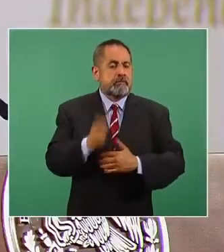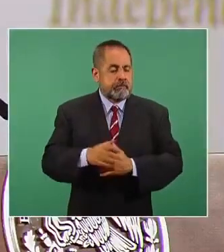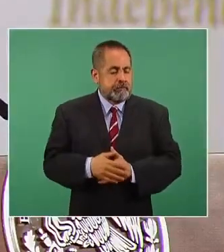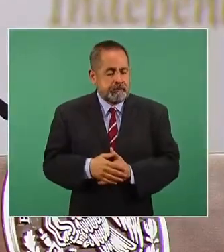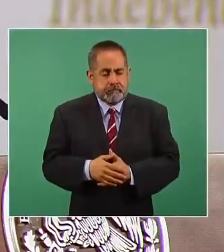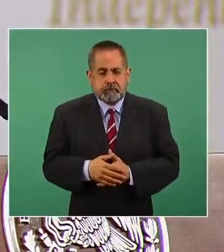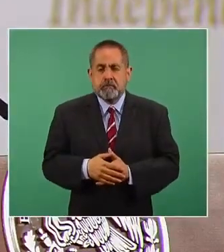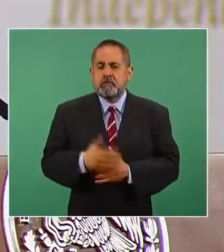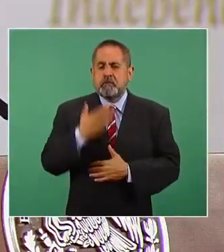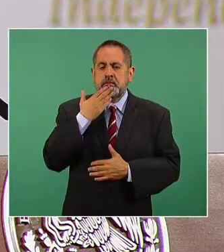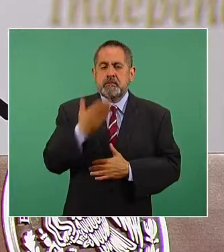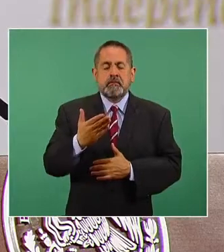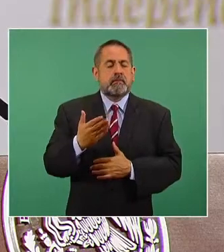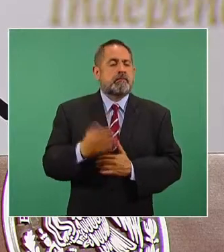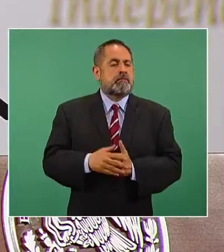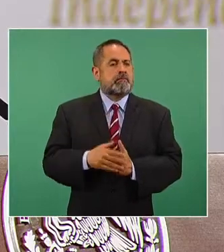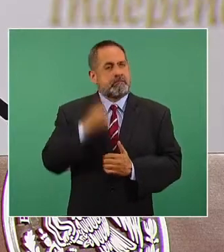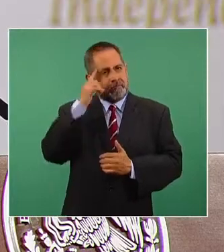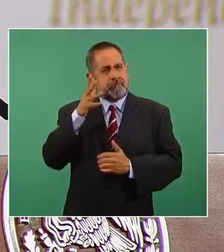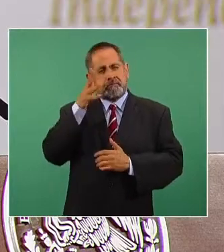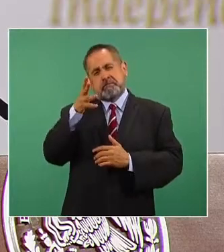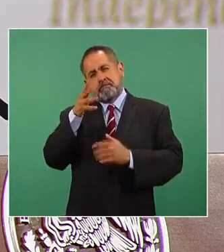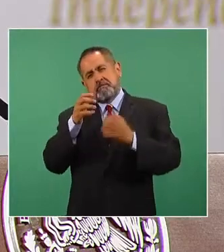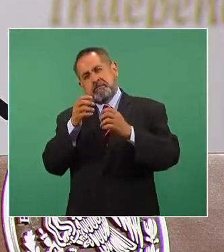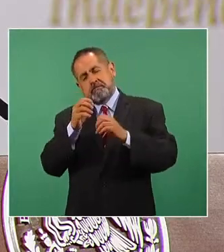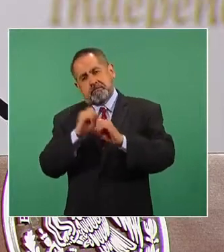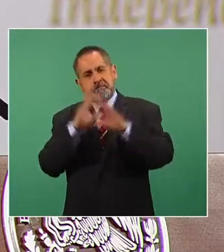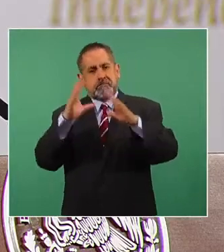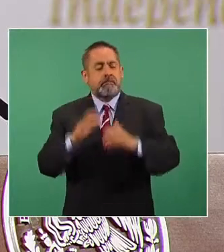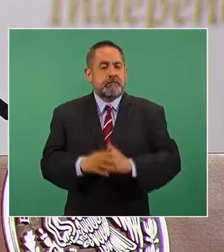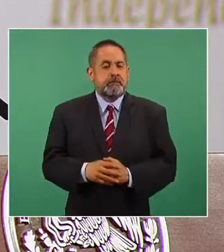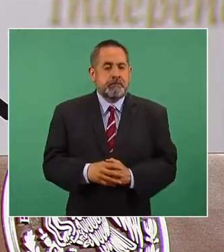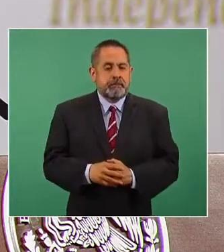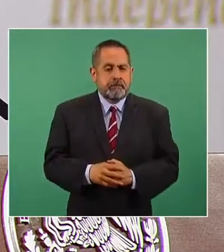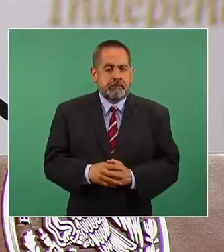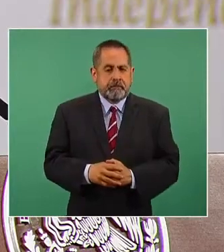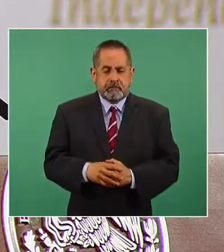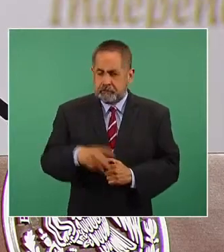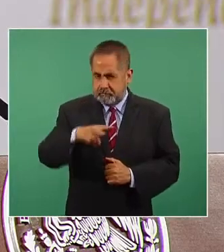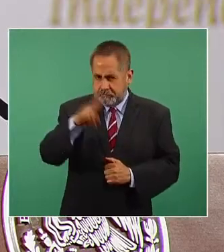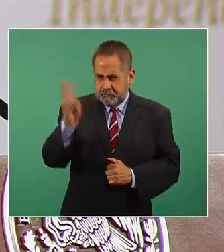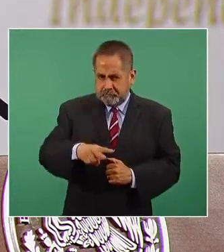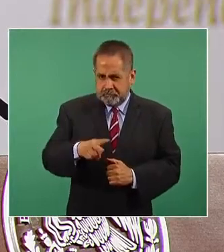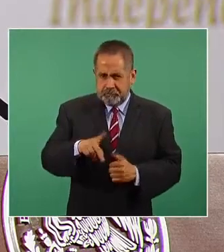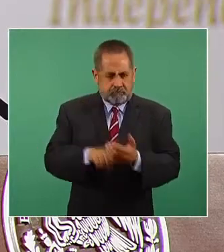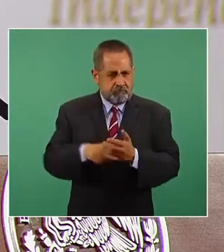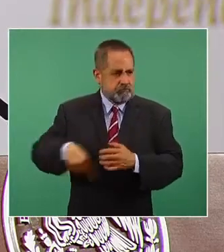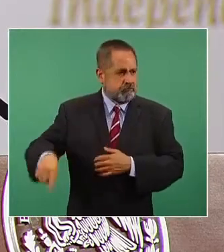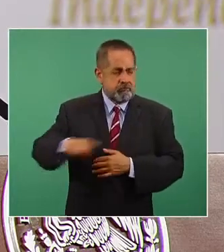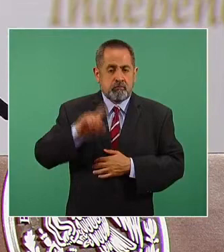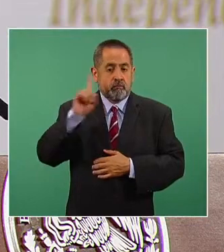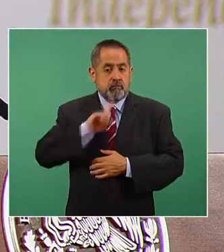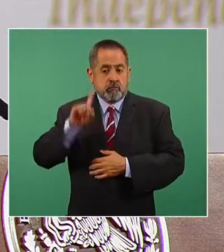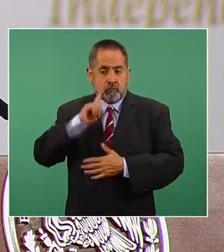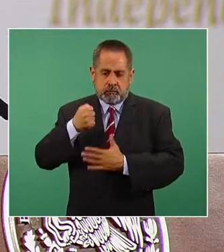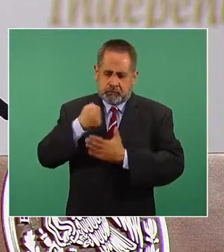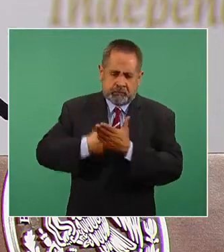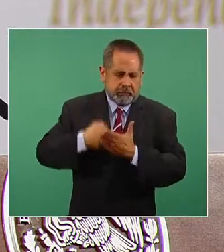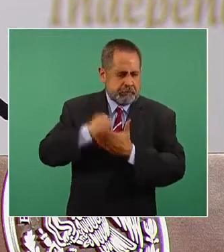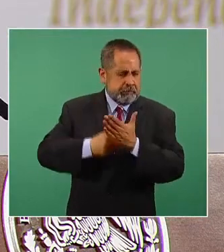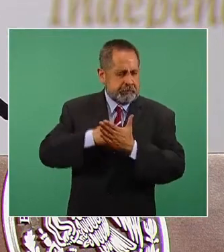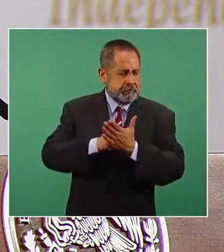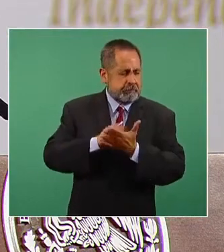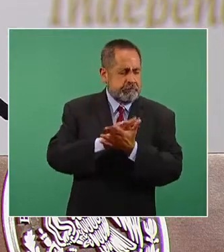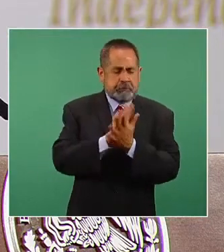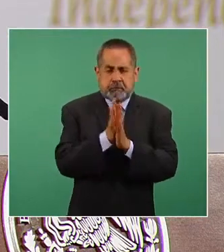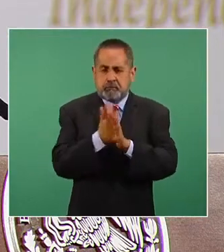nos resta por recorrer. Se puede aseverar con certeza que la lucha de las mujeres se ha materializado de